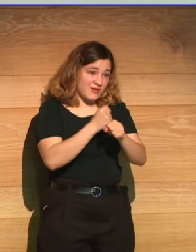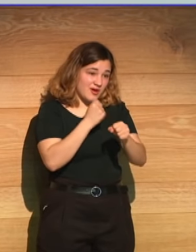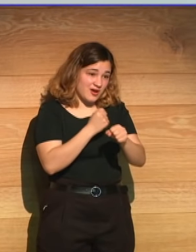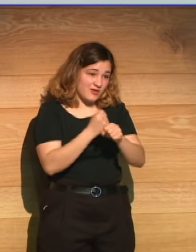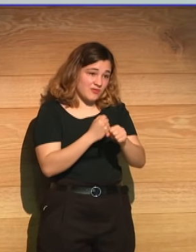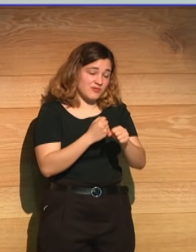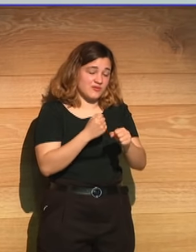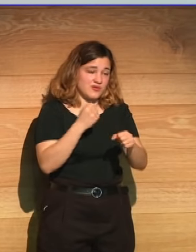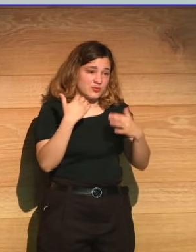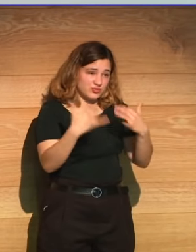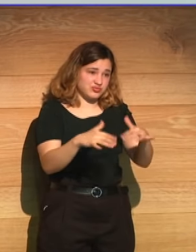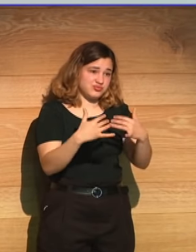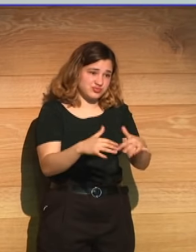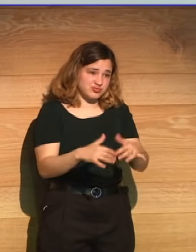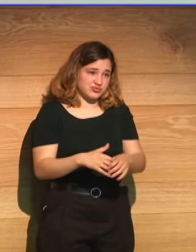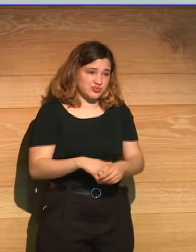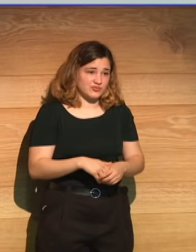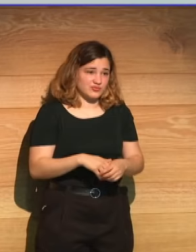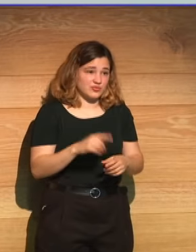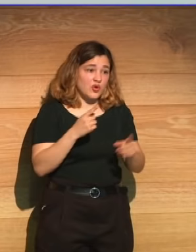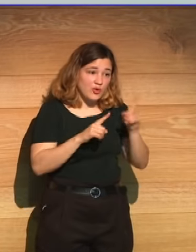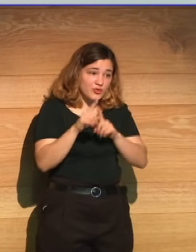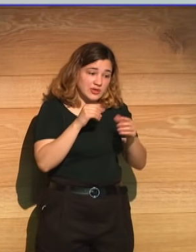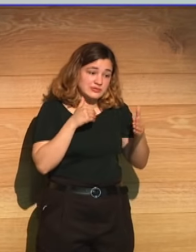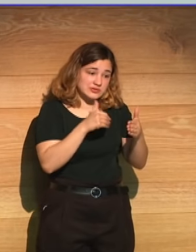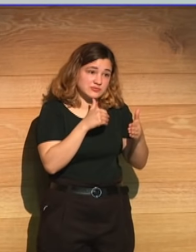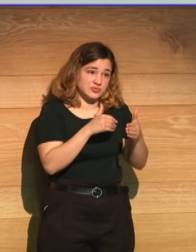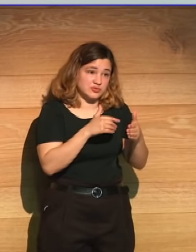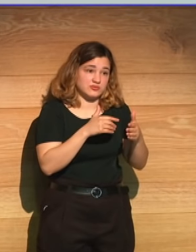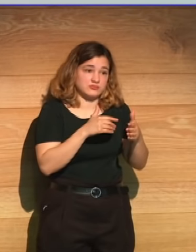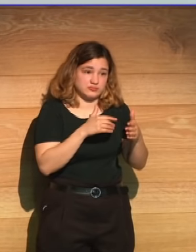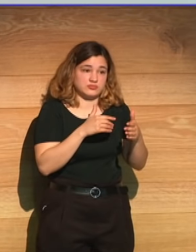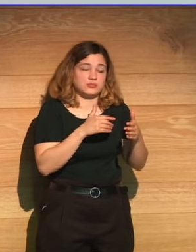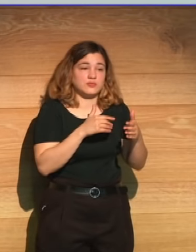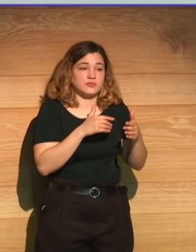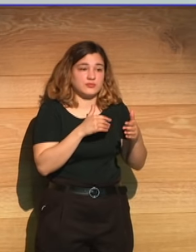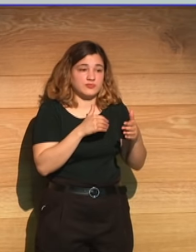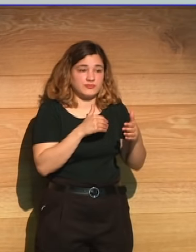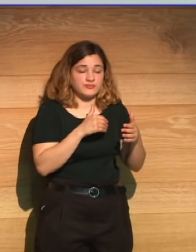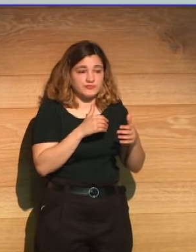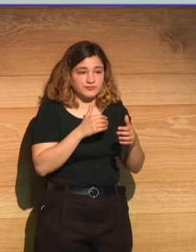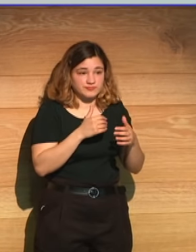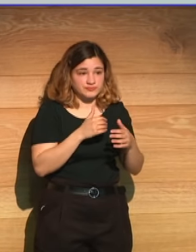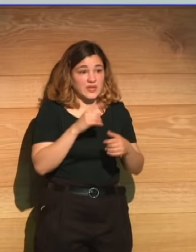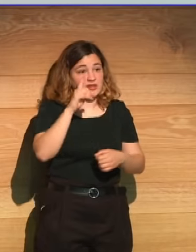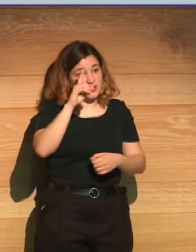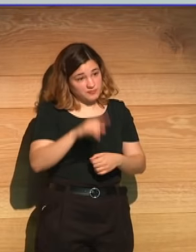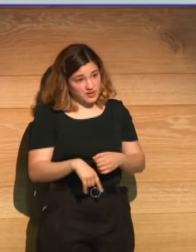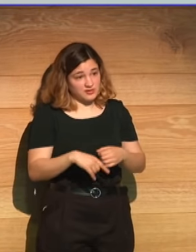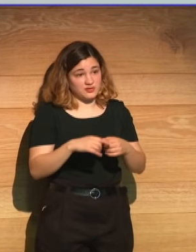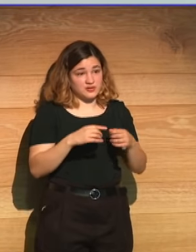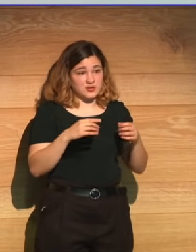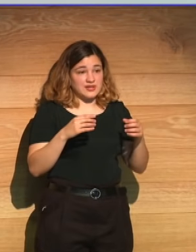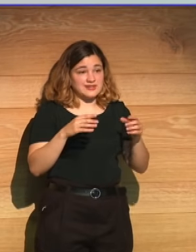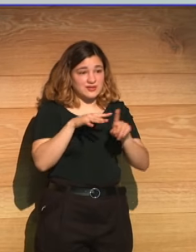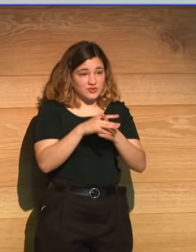los problemas más en el corto plazo que estamos identificando, junto con el conjunto de la situación socioeconómica